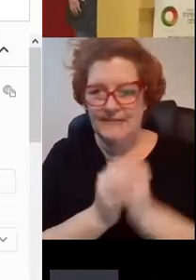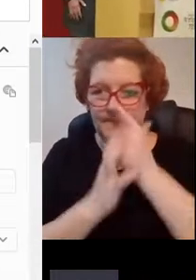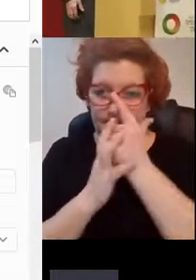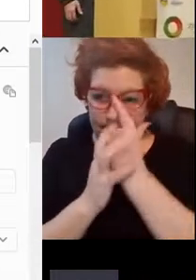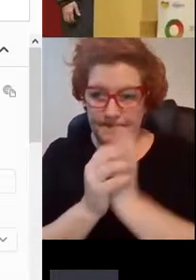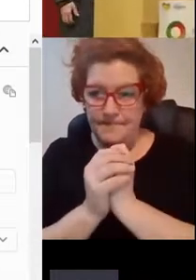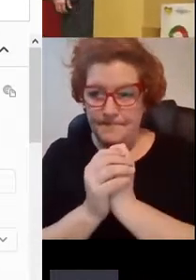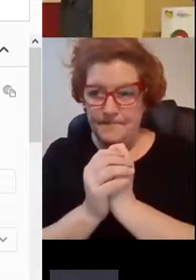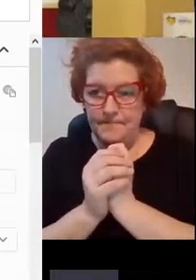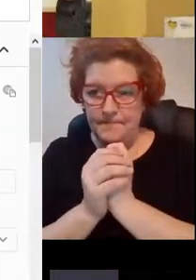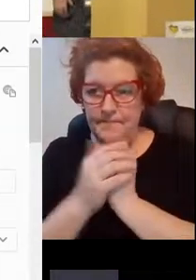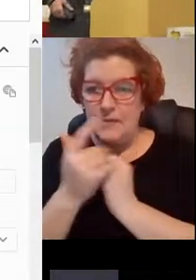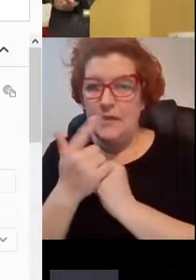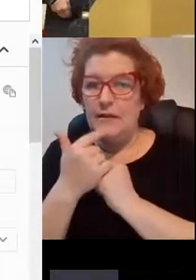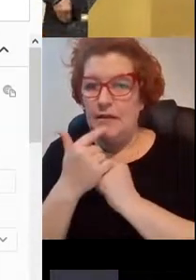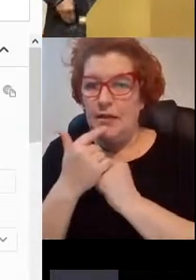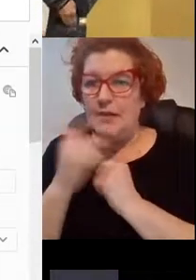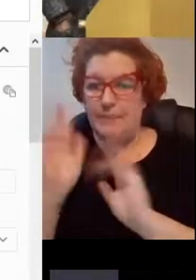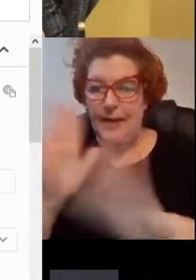Ponen las ventanas.